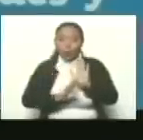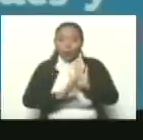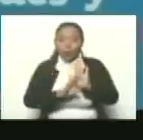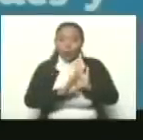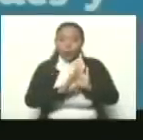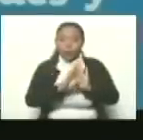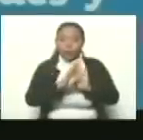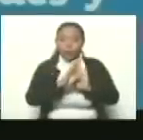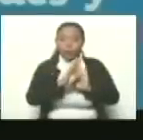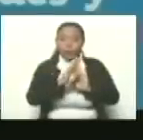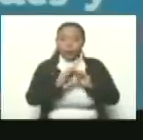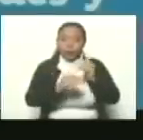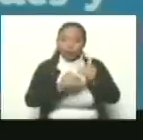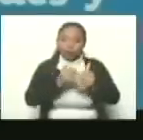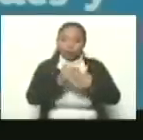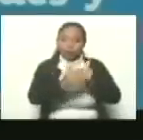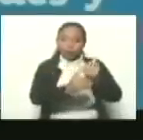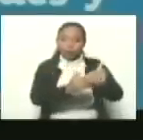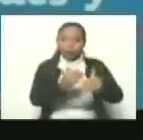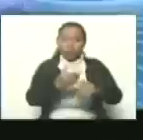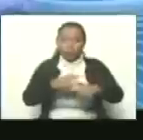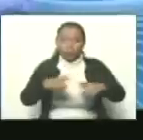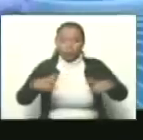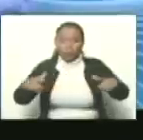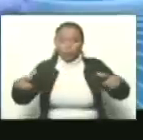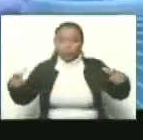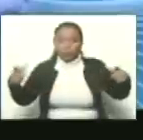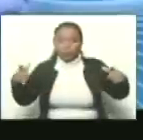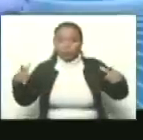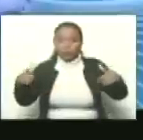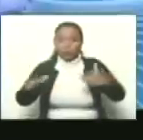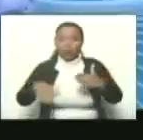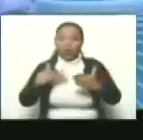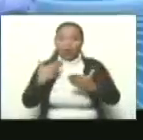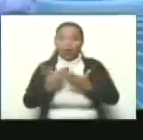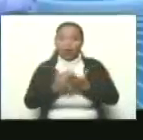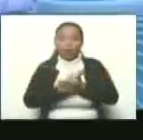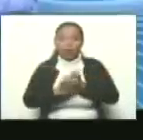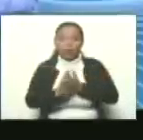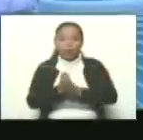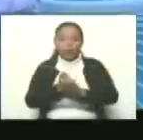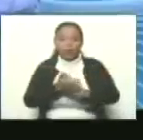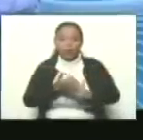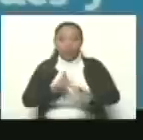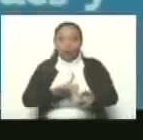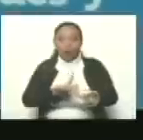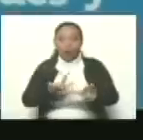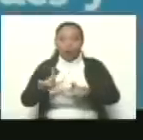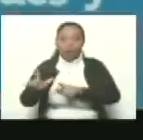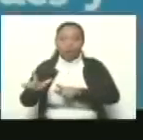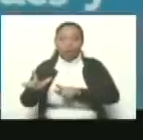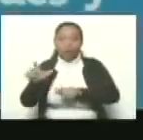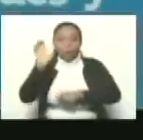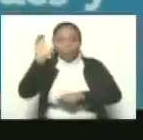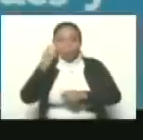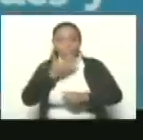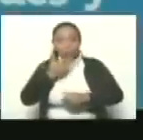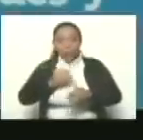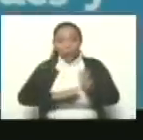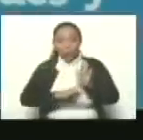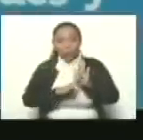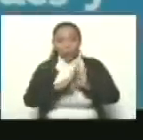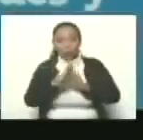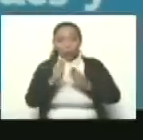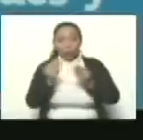paulatino, progresivo, de crecimiento, de recuperación, hasta que ya lleguemos a un estado mejor de prosperidad